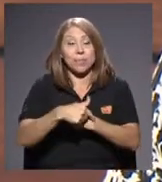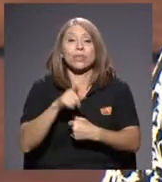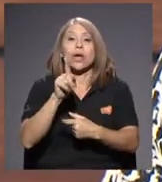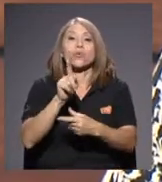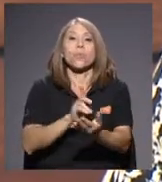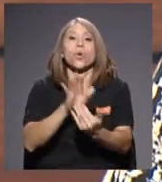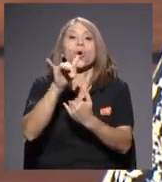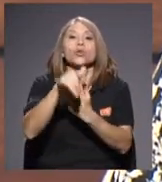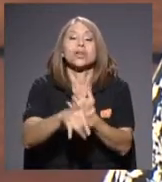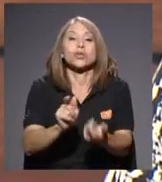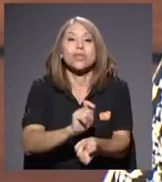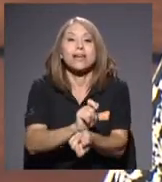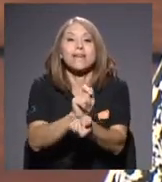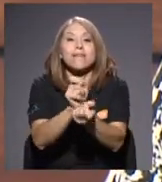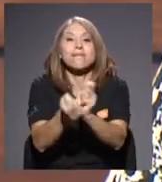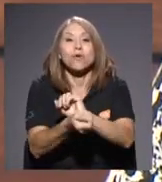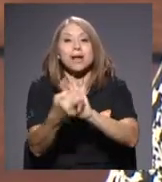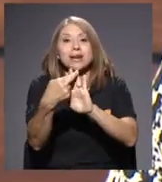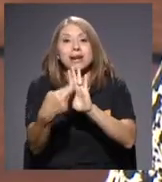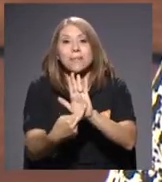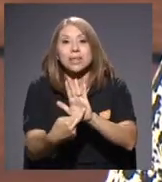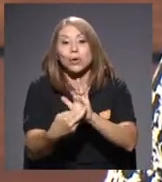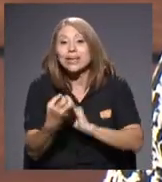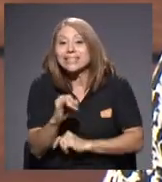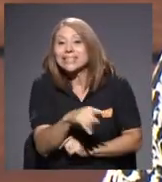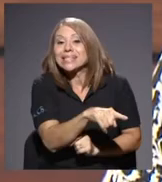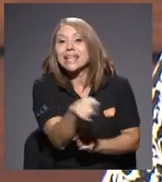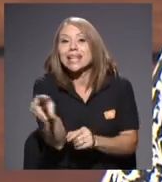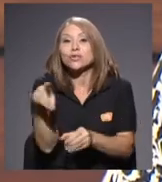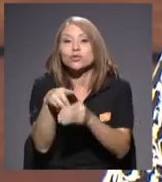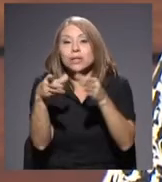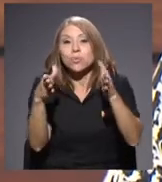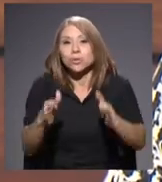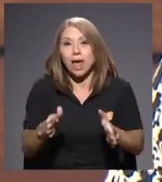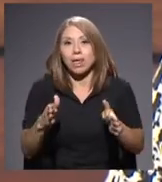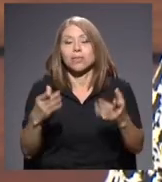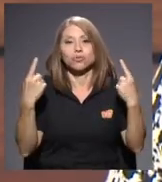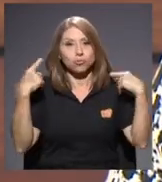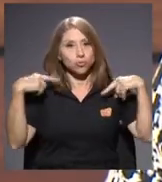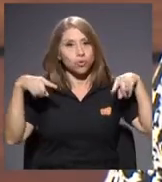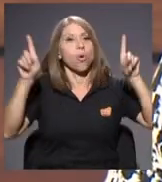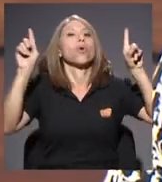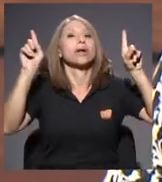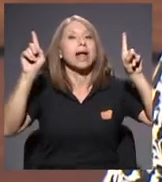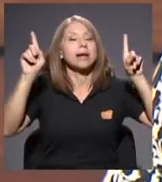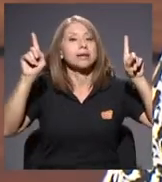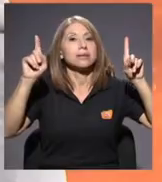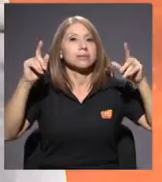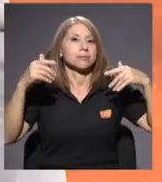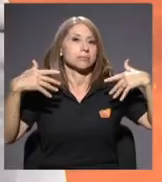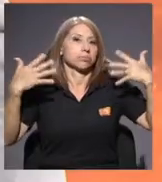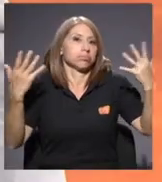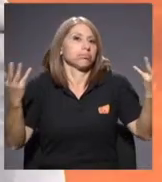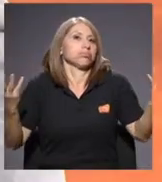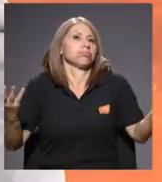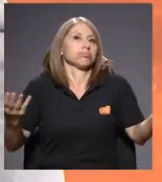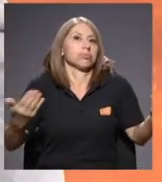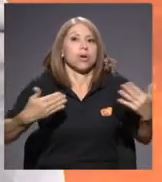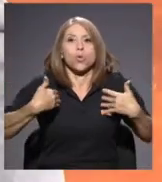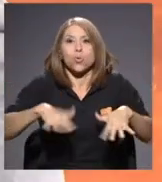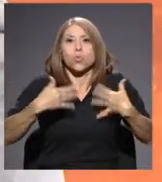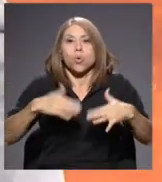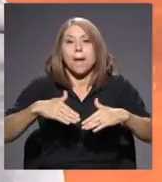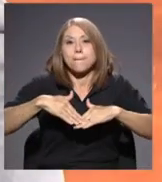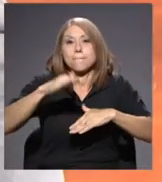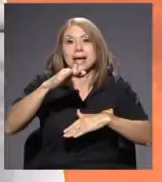reglamento. Si estos diputados que tenemos hoy día logran, además de lo que hicieron ya, y una producción grande, más de 70 leyes en este